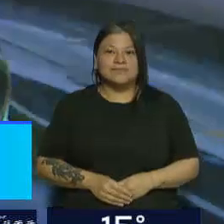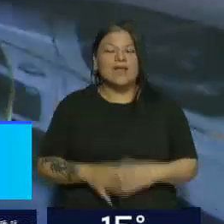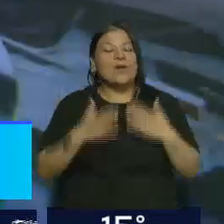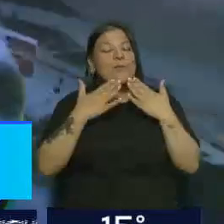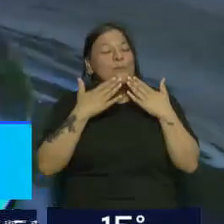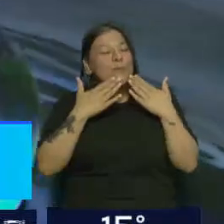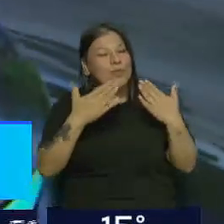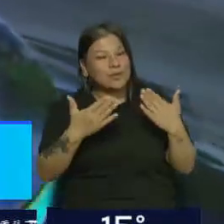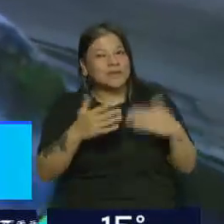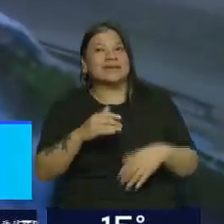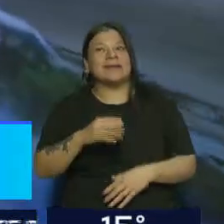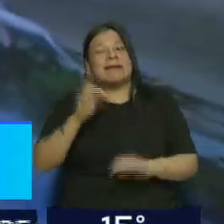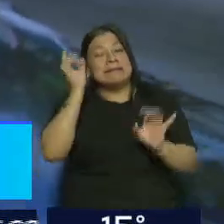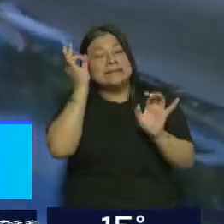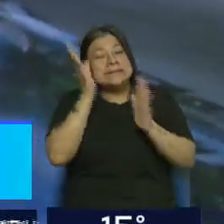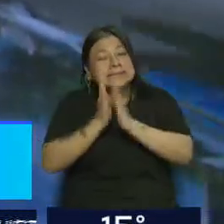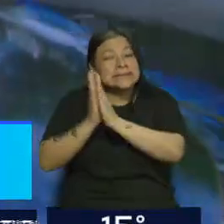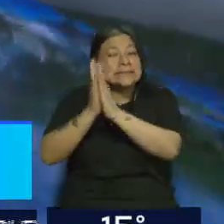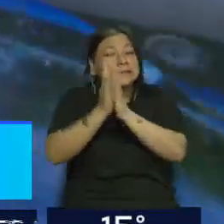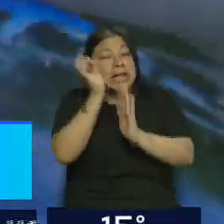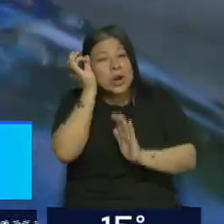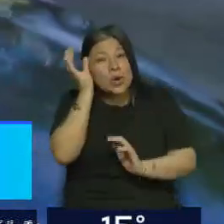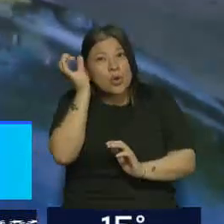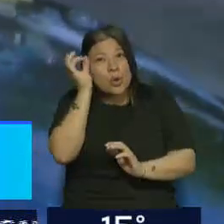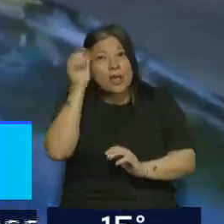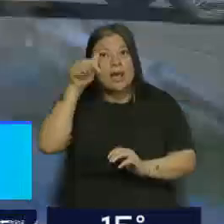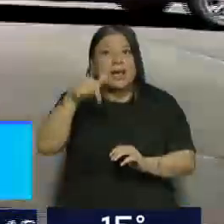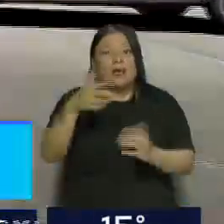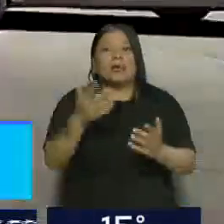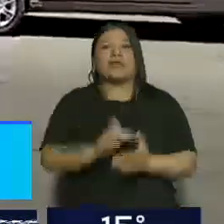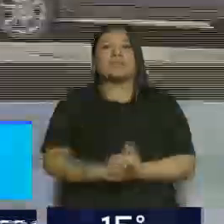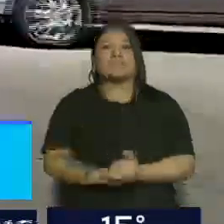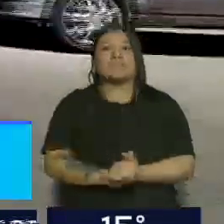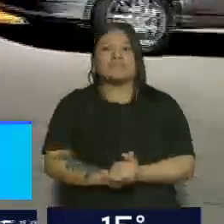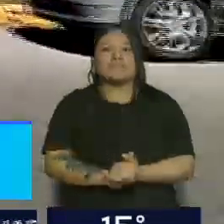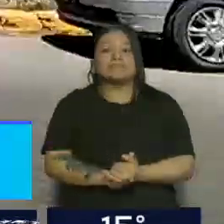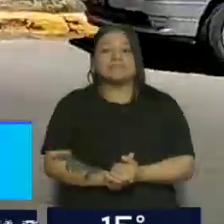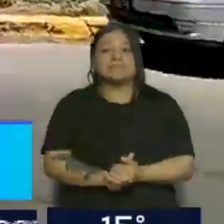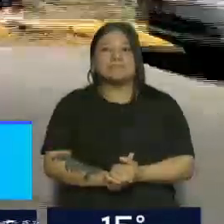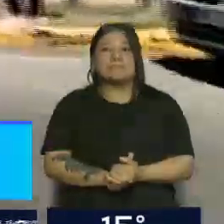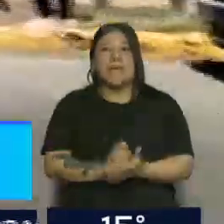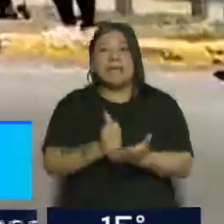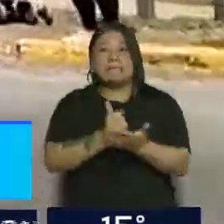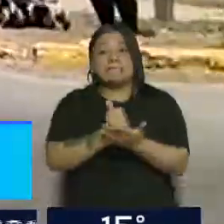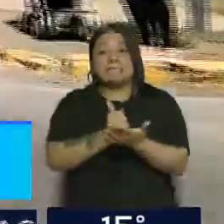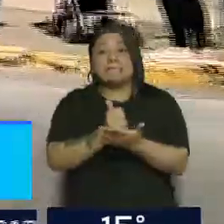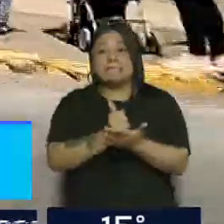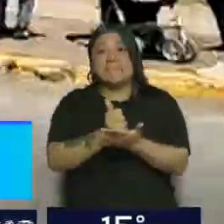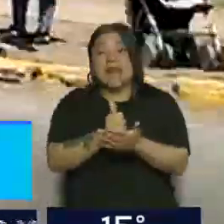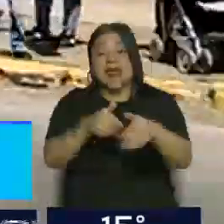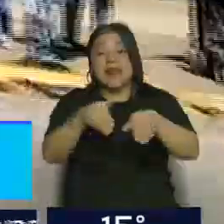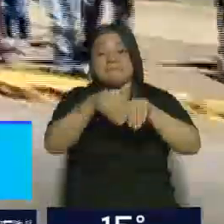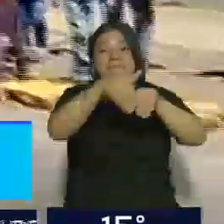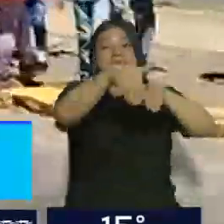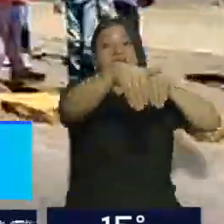Muchas gracias, Dani. Bueno, sepan disculpar que estamos haciendo una maniobra intentando esperar primero que nada la batea, que